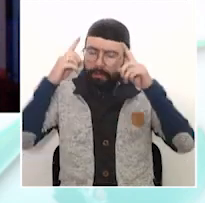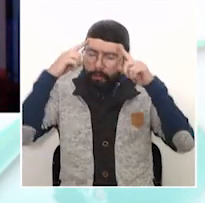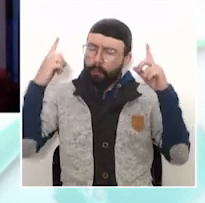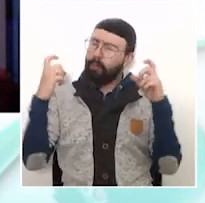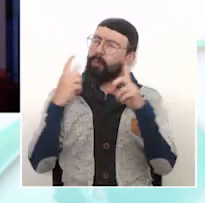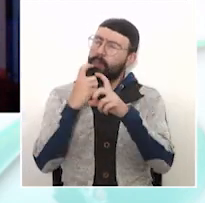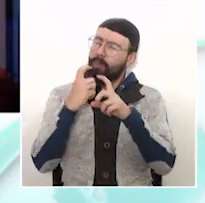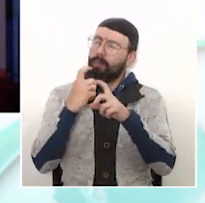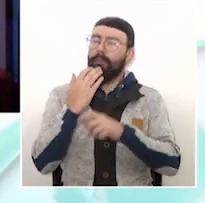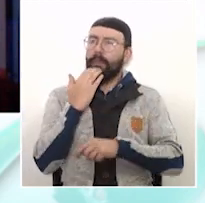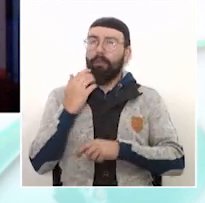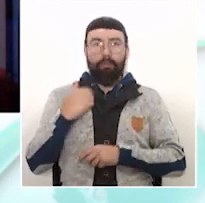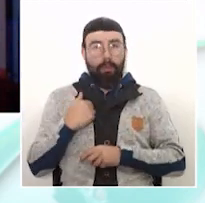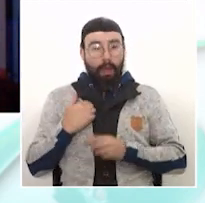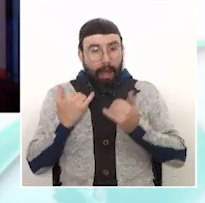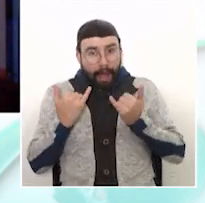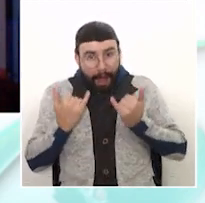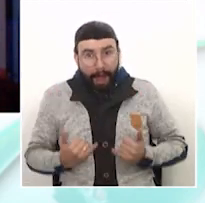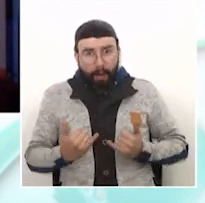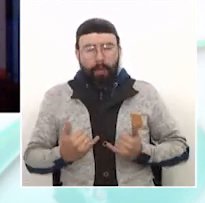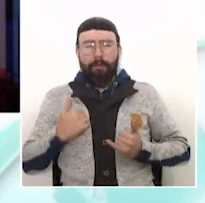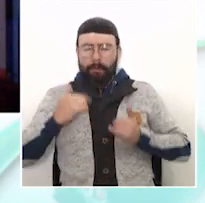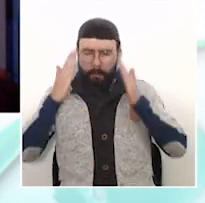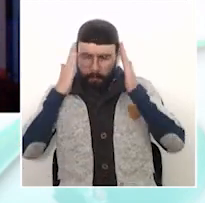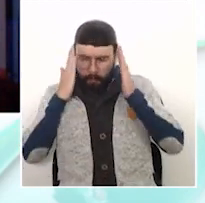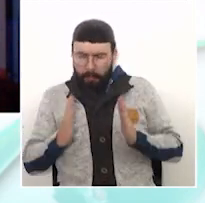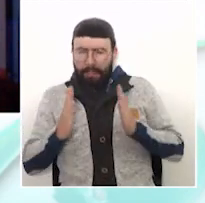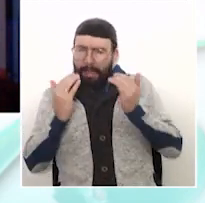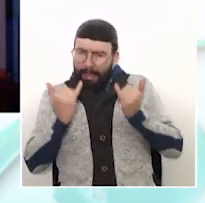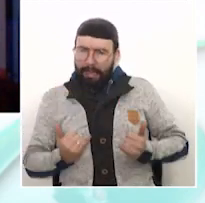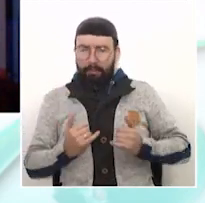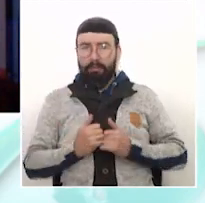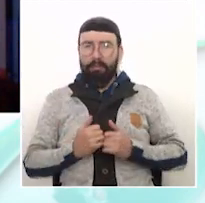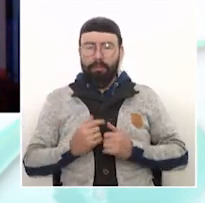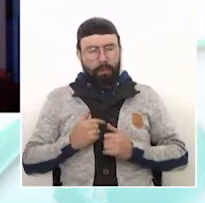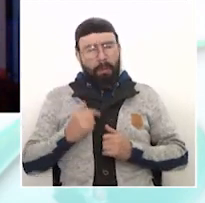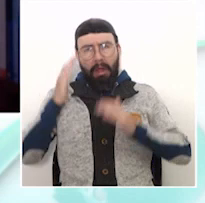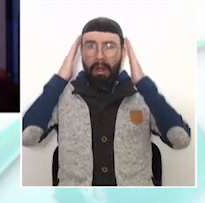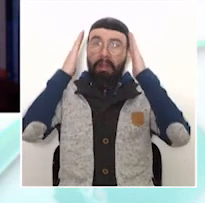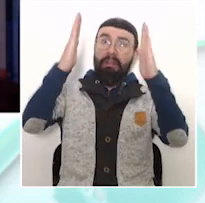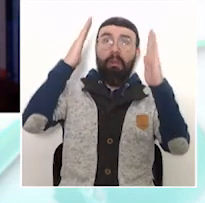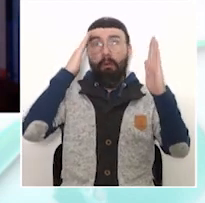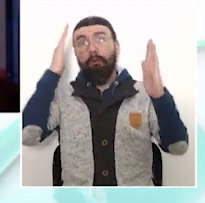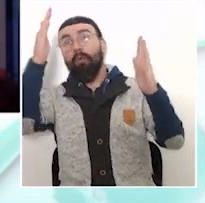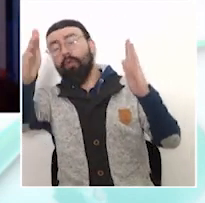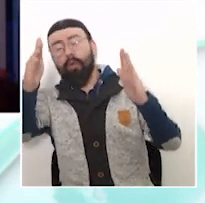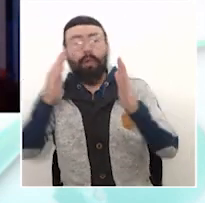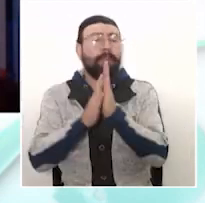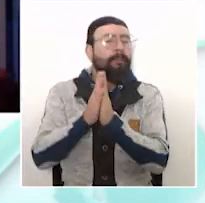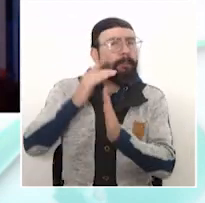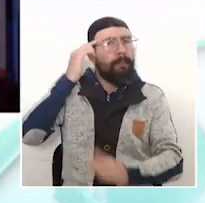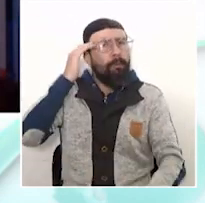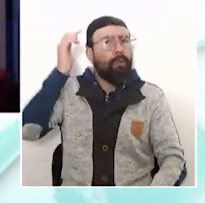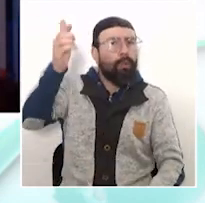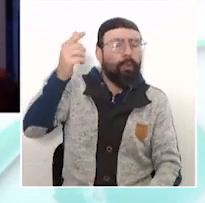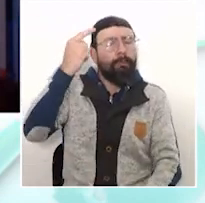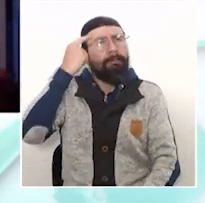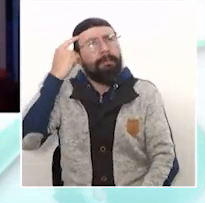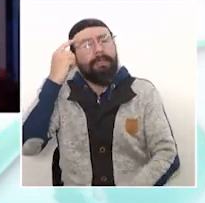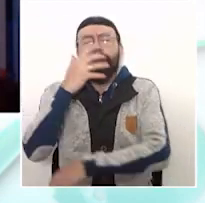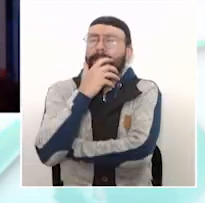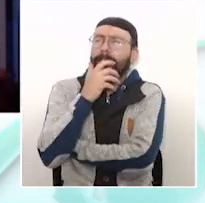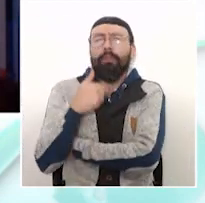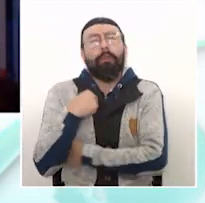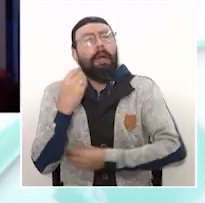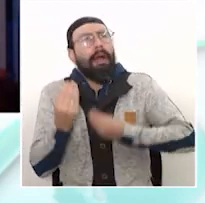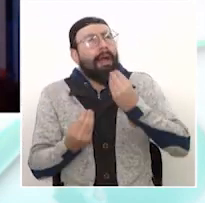estar conscientes en el momento presente, no permitir que nuestra mente se vaya para el pasado o para el futuro, y de igual manera